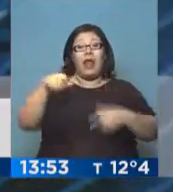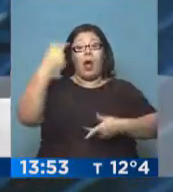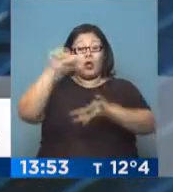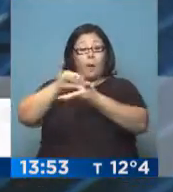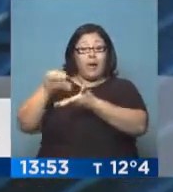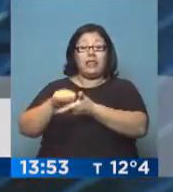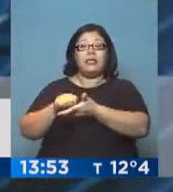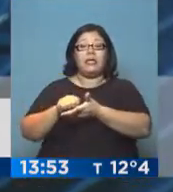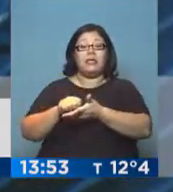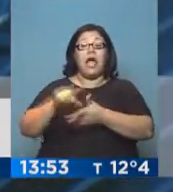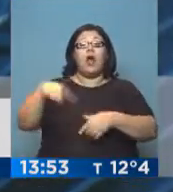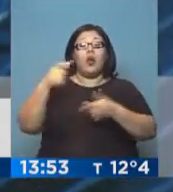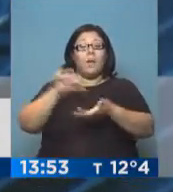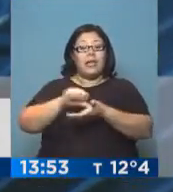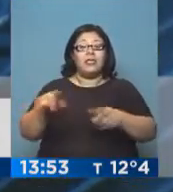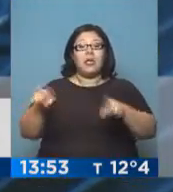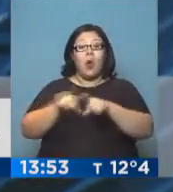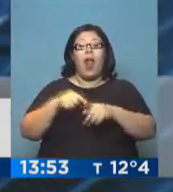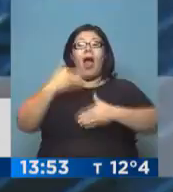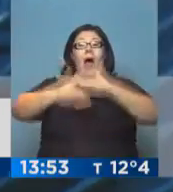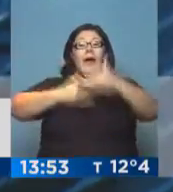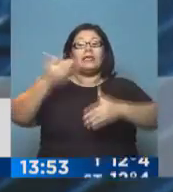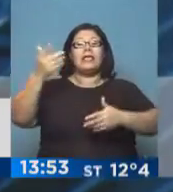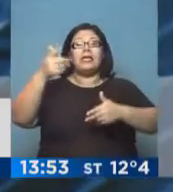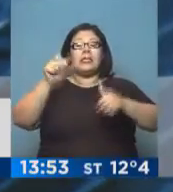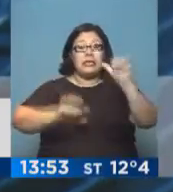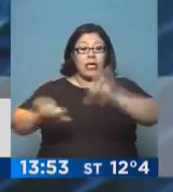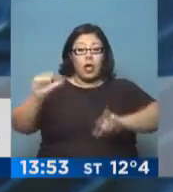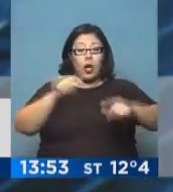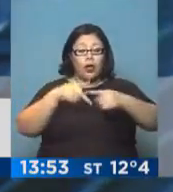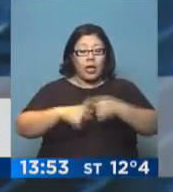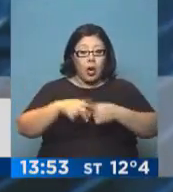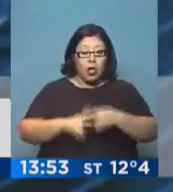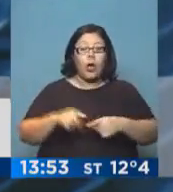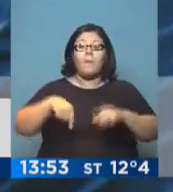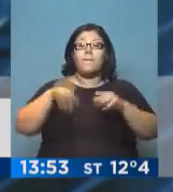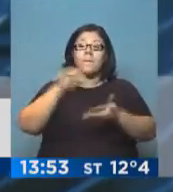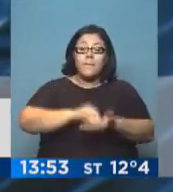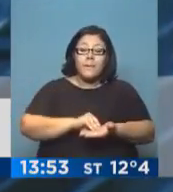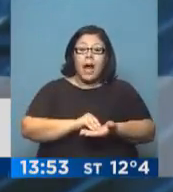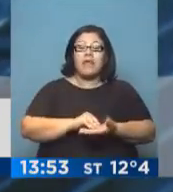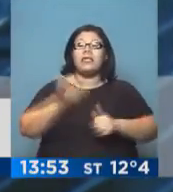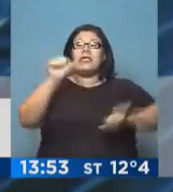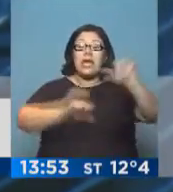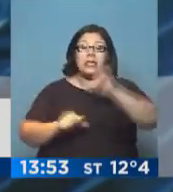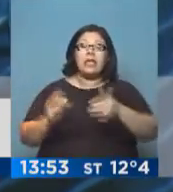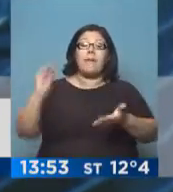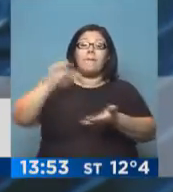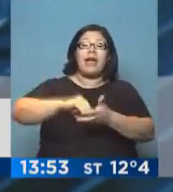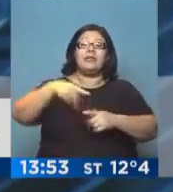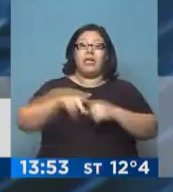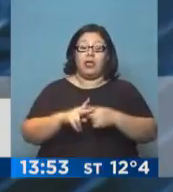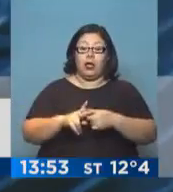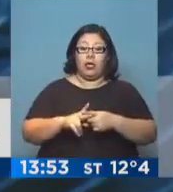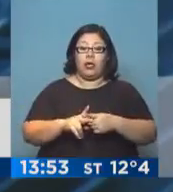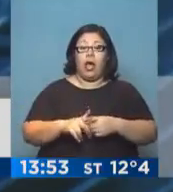la Argentina mayores avances tecnológicos, más marcas, más patentes, más ciencia y más tecnología,